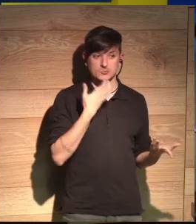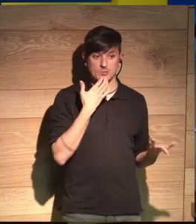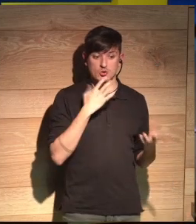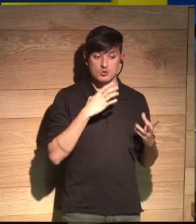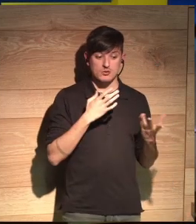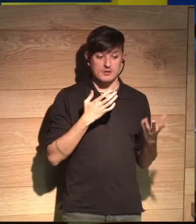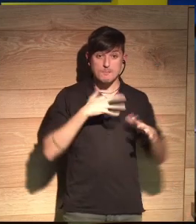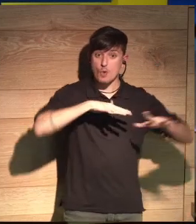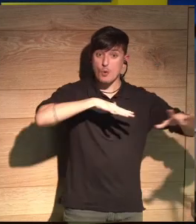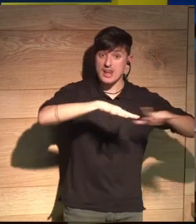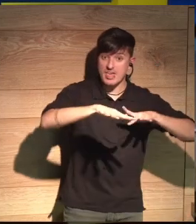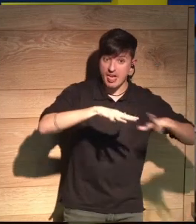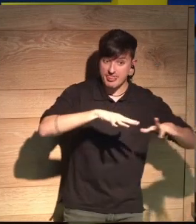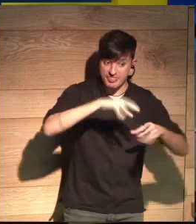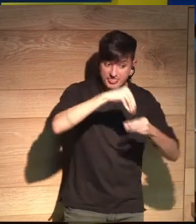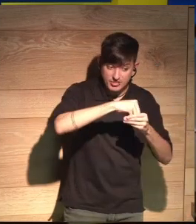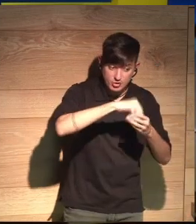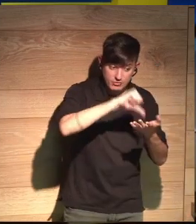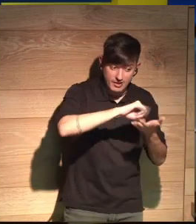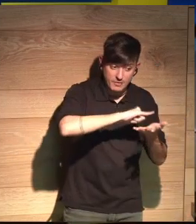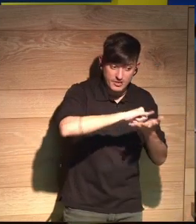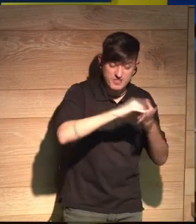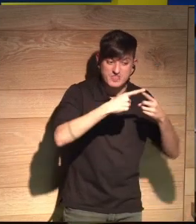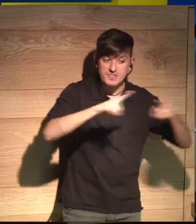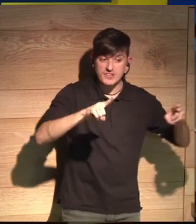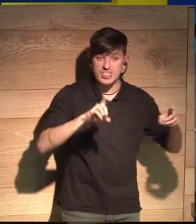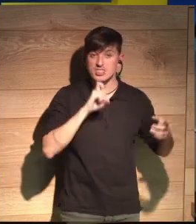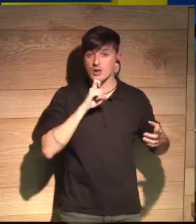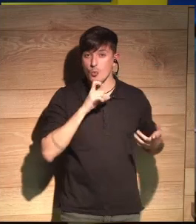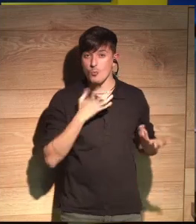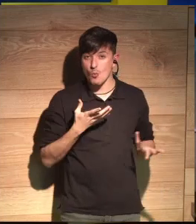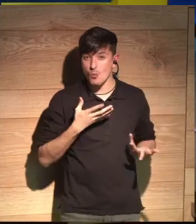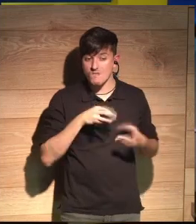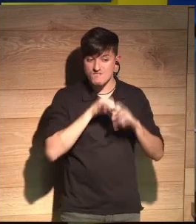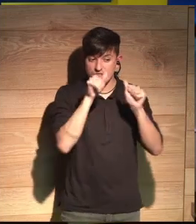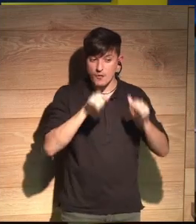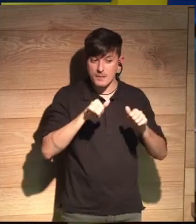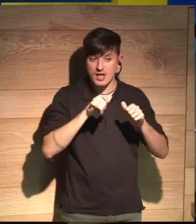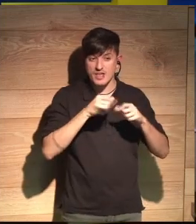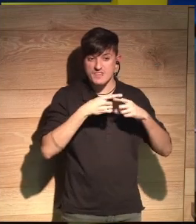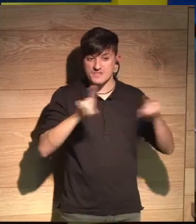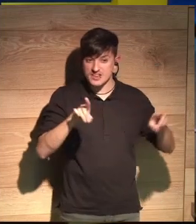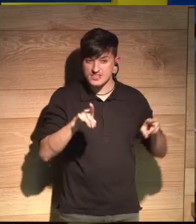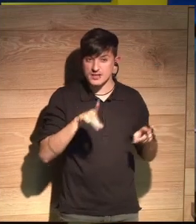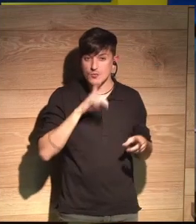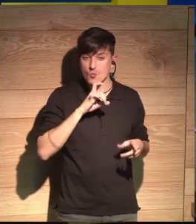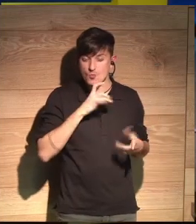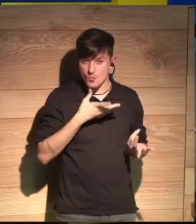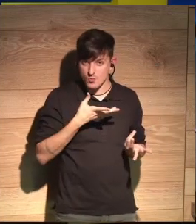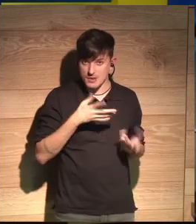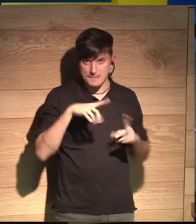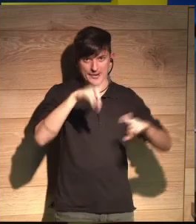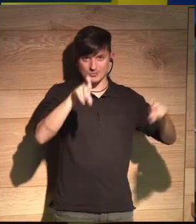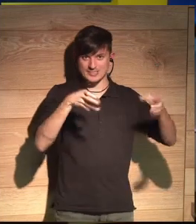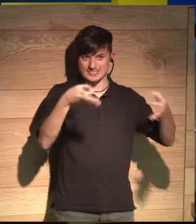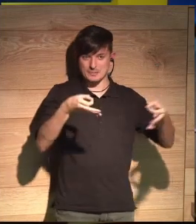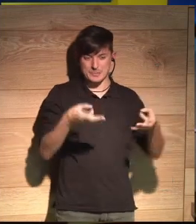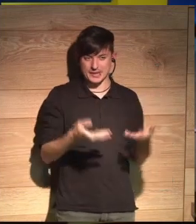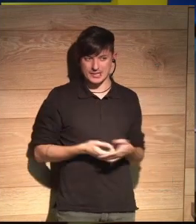movilidad de de nueva york u otra cosa la manera que siempre esa pregunta de cómo podría ser diferente la ciudad pues os voy a lanzar